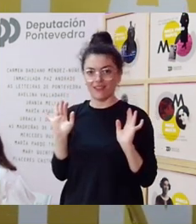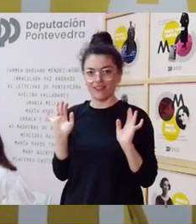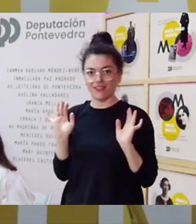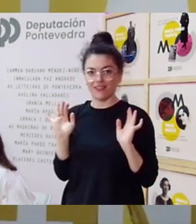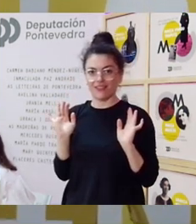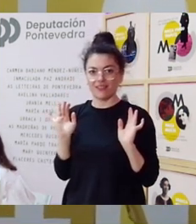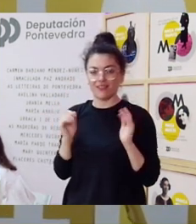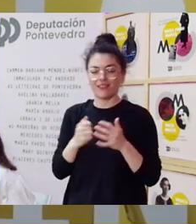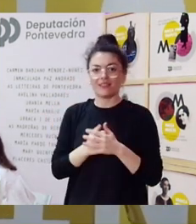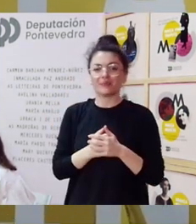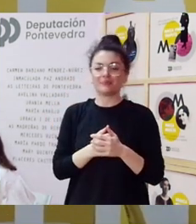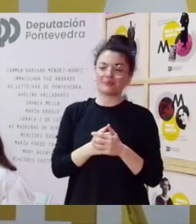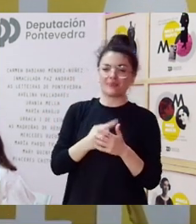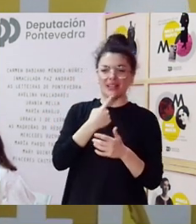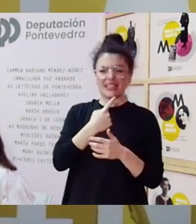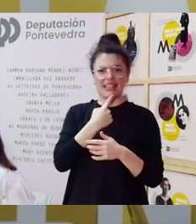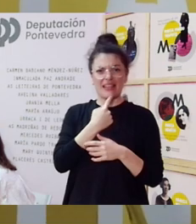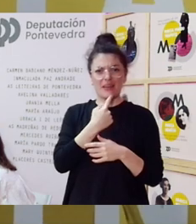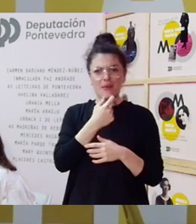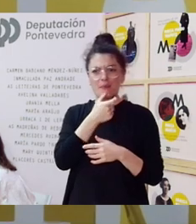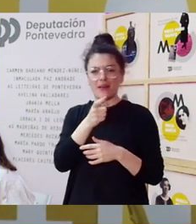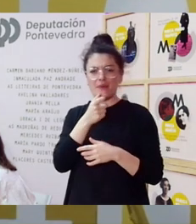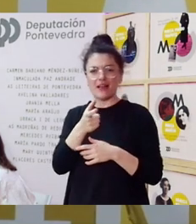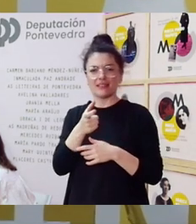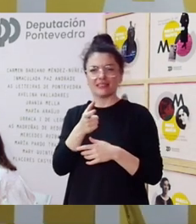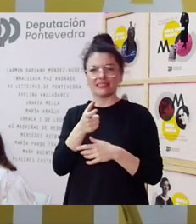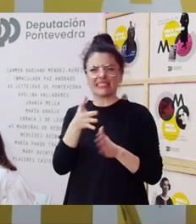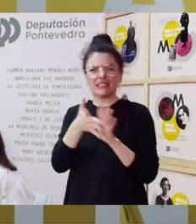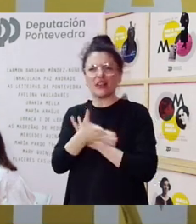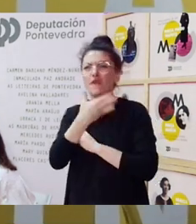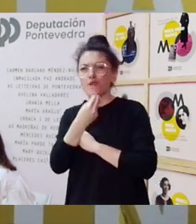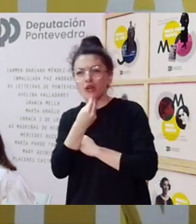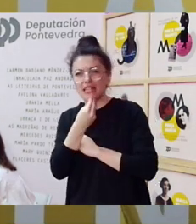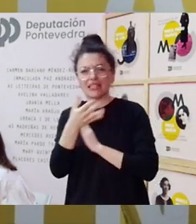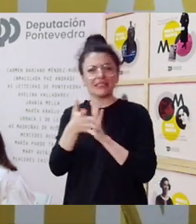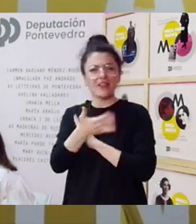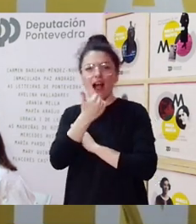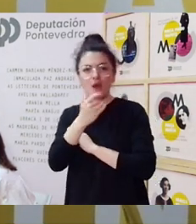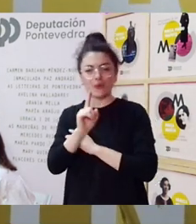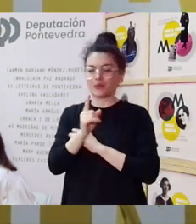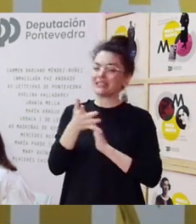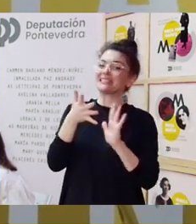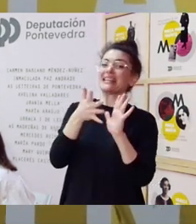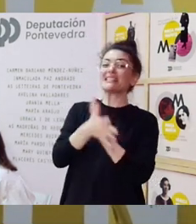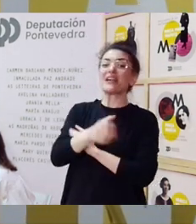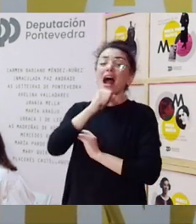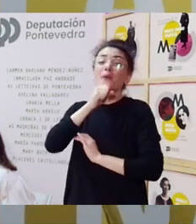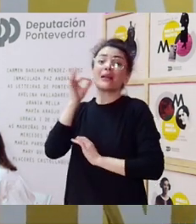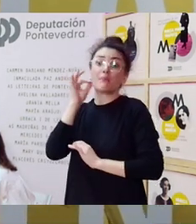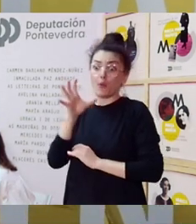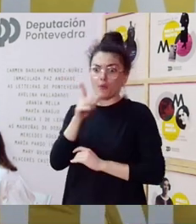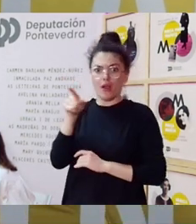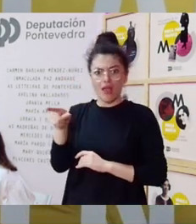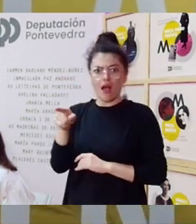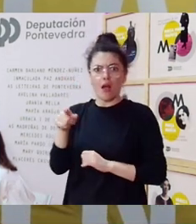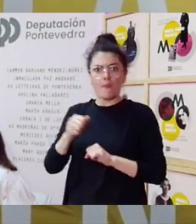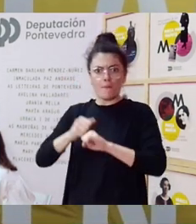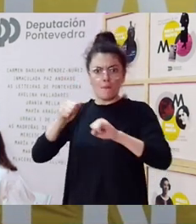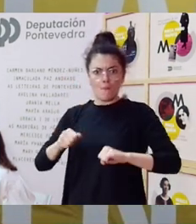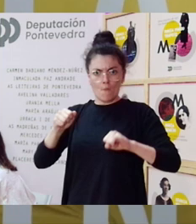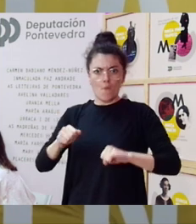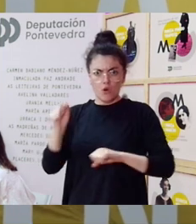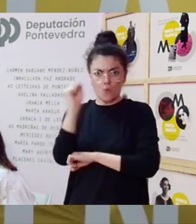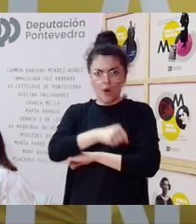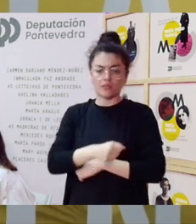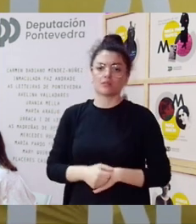Eu decía, isto de Babica que debe ser bonita ou non, é a abuelita, porque ela era moito maior que él.